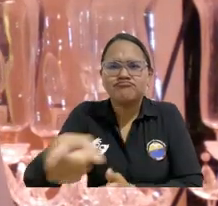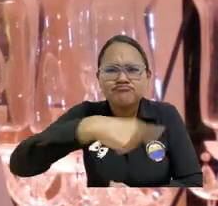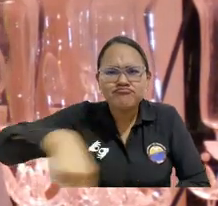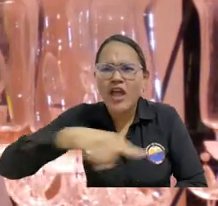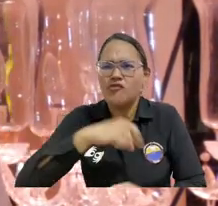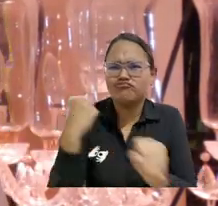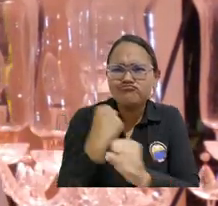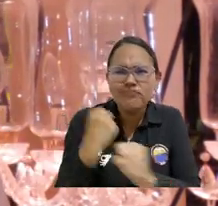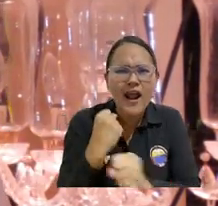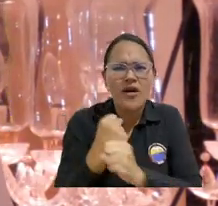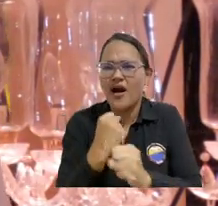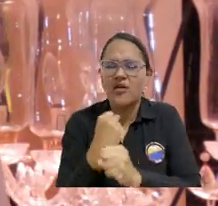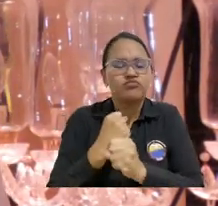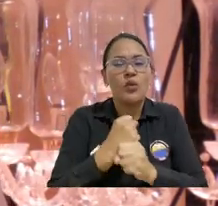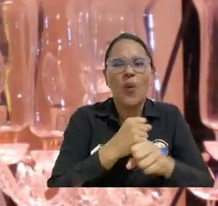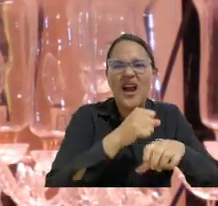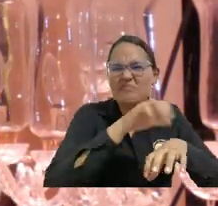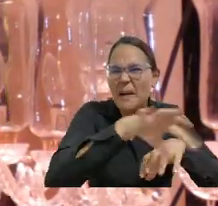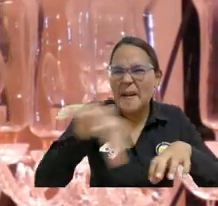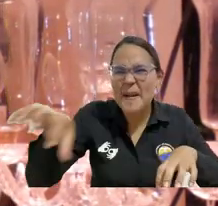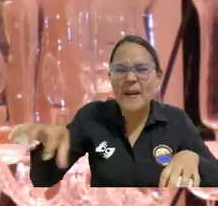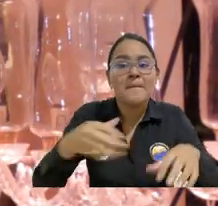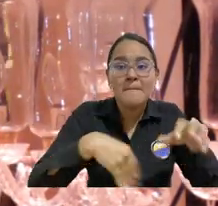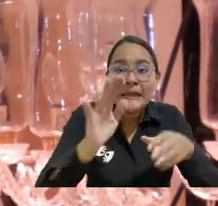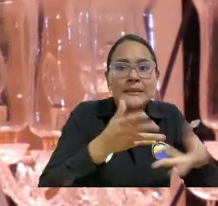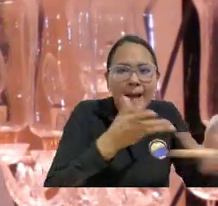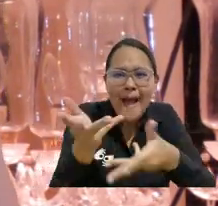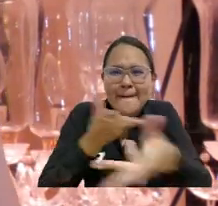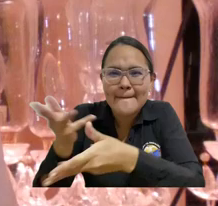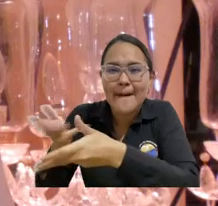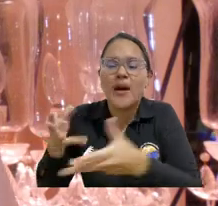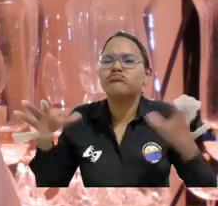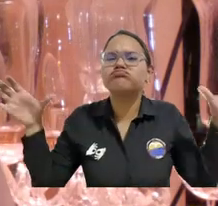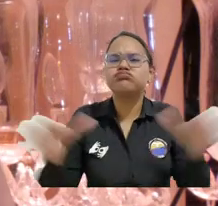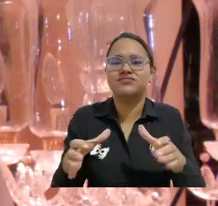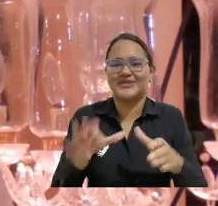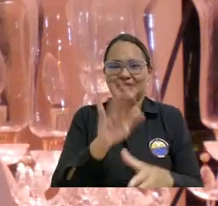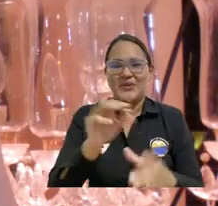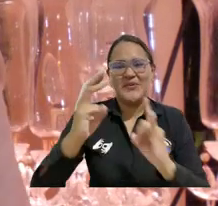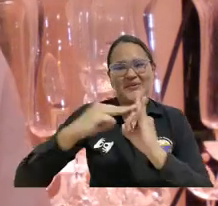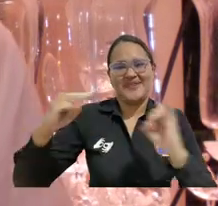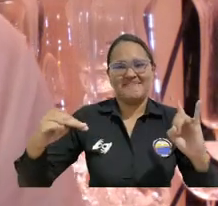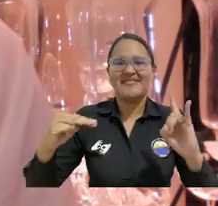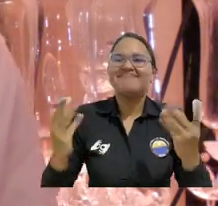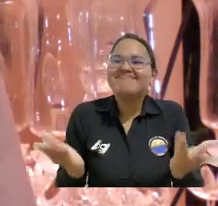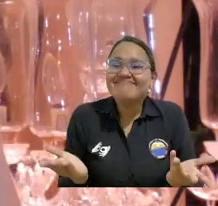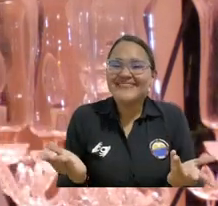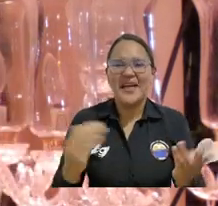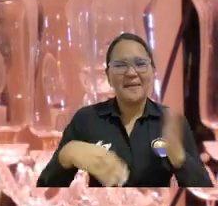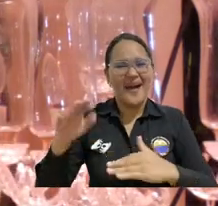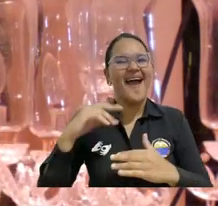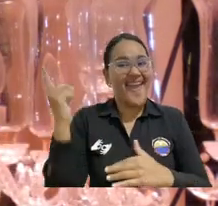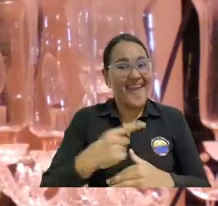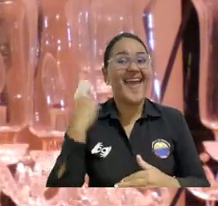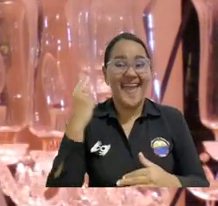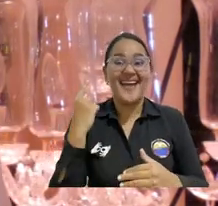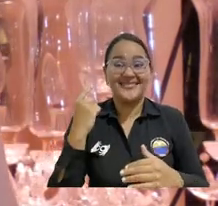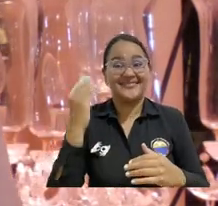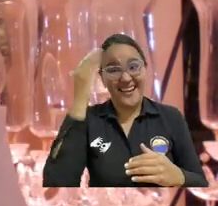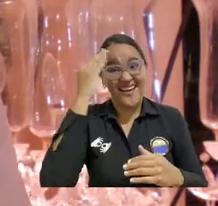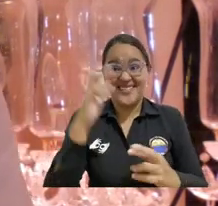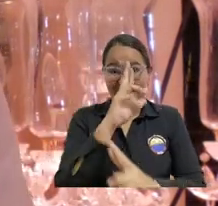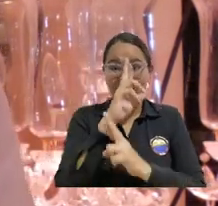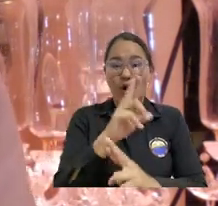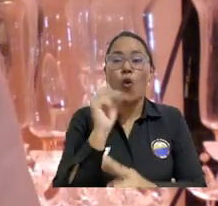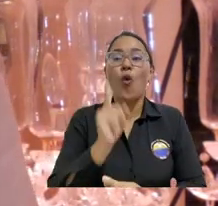ayudar y fortalecer el mismo trabajo que todo el mundo hace en las diferentes dependencias, porque al final redunda en que la Universidad del Magdalena sea una universidad hoy